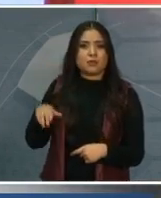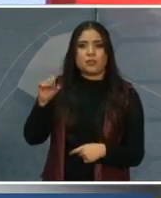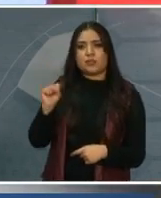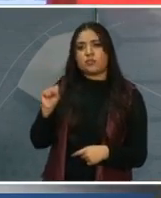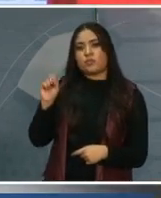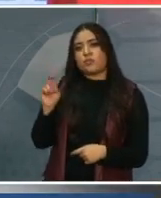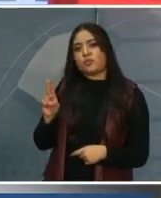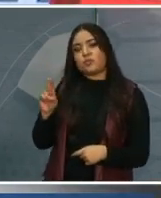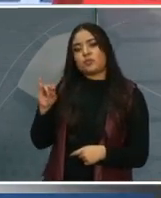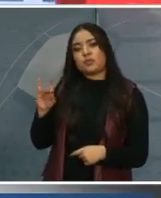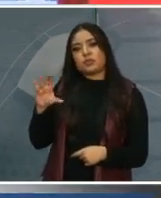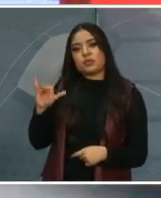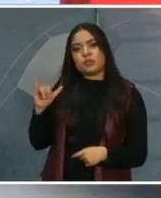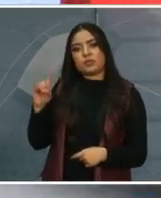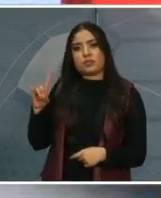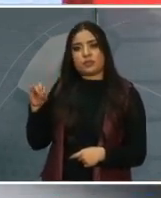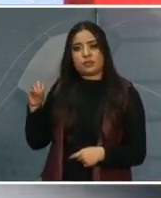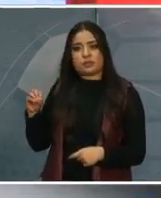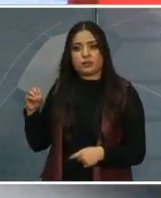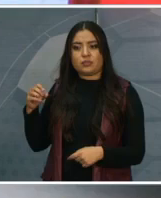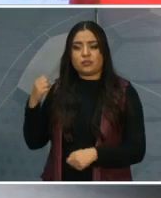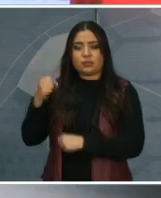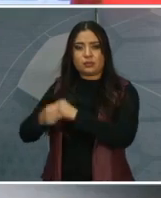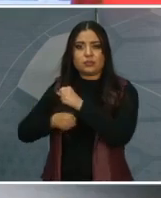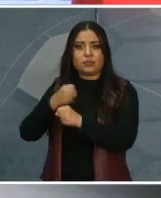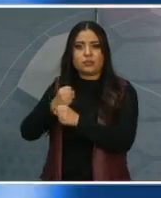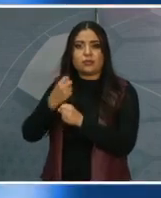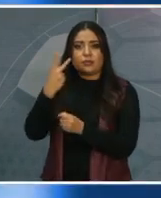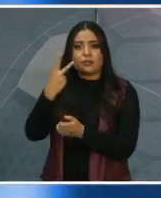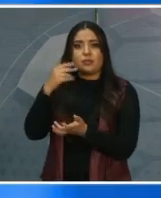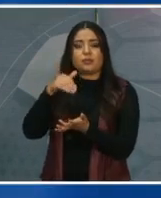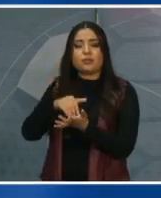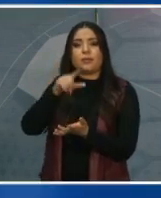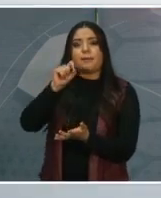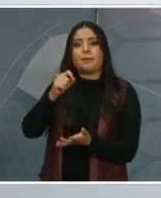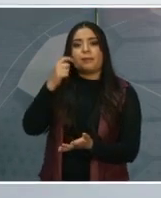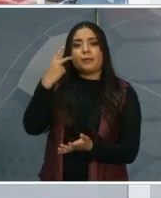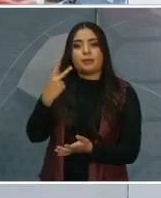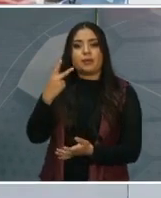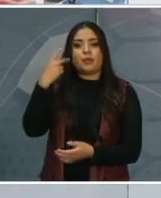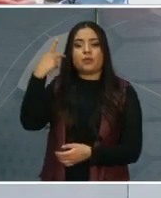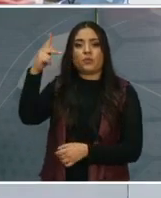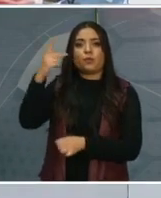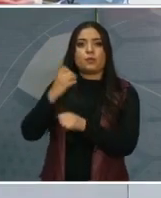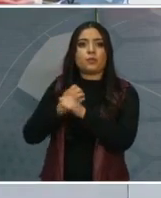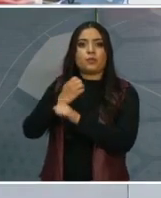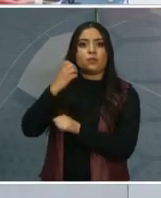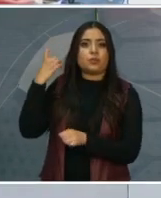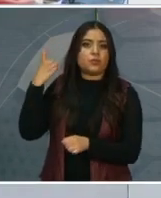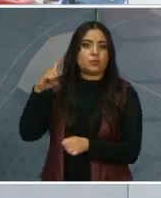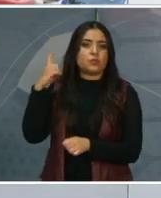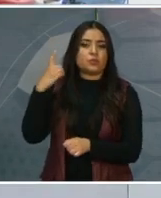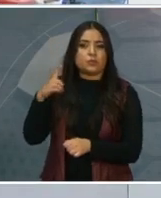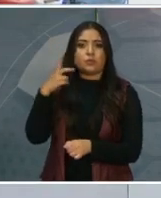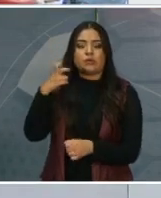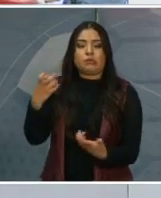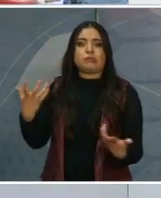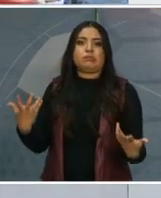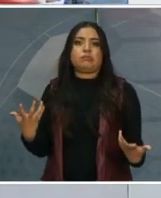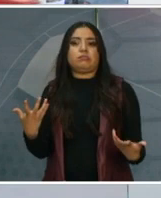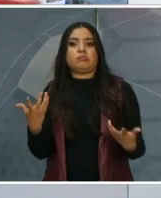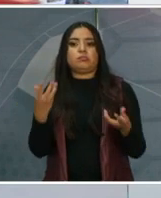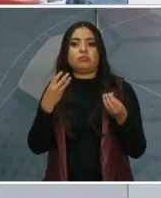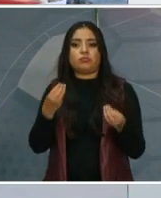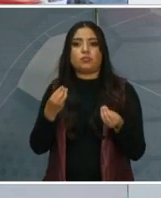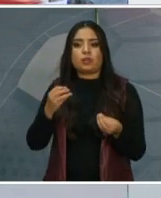durante este 2022 en Durango y la cifra resulta alarmante, toda vez que acabamos de presentar un